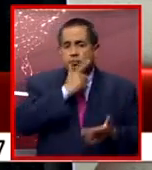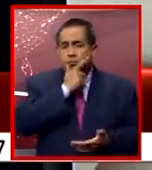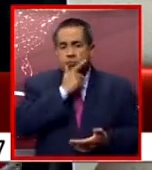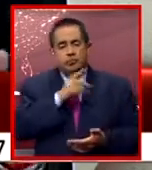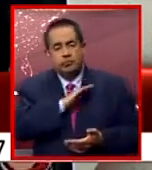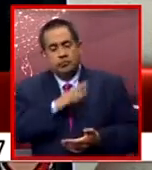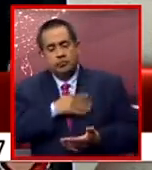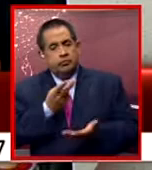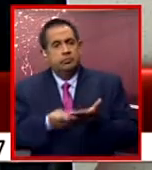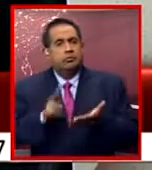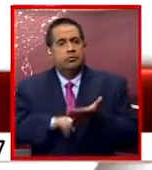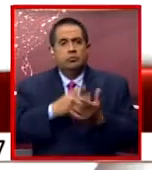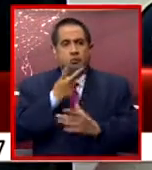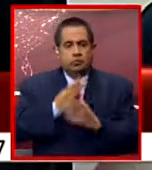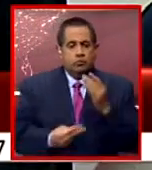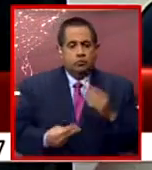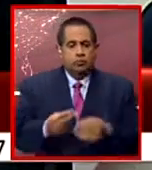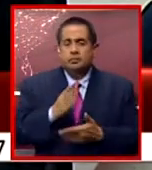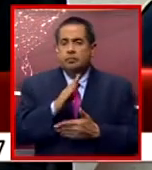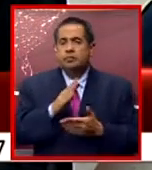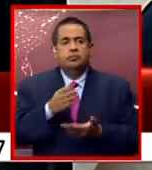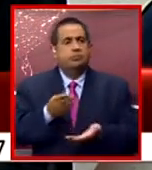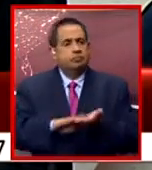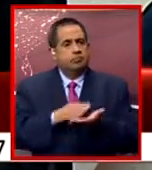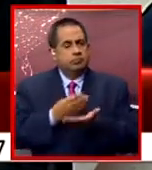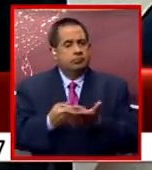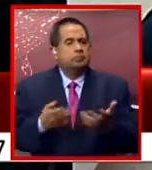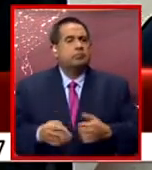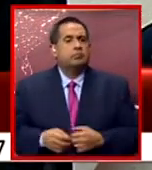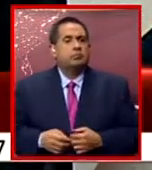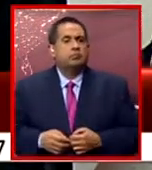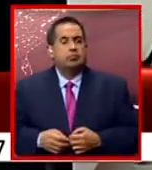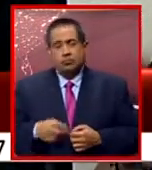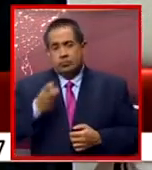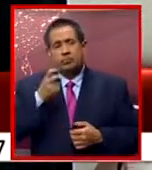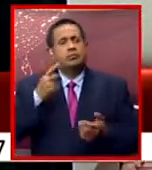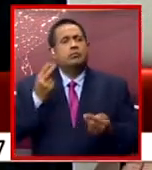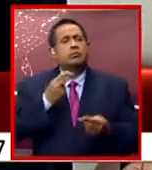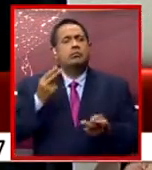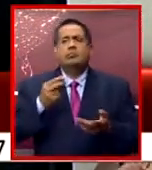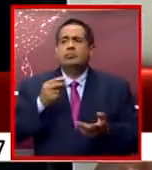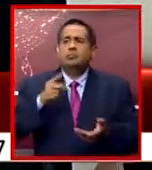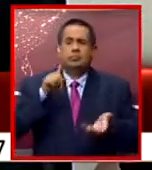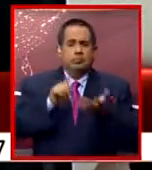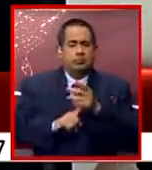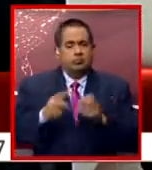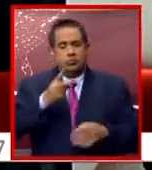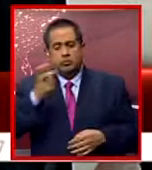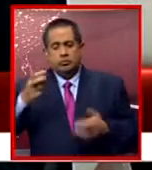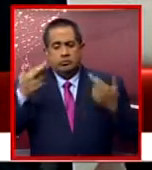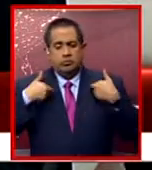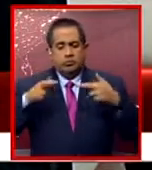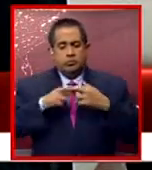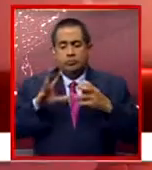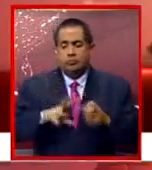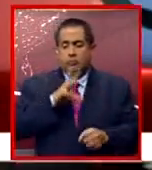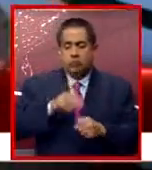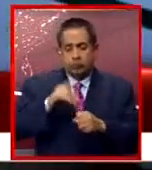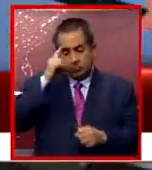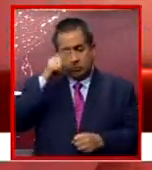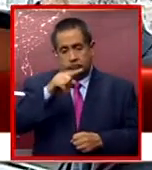para ello hicimos una estrategia y estamos hablando de una necesidad de 1,200 maestros de tiempo completo para las